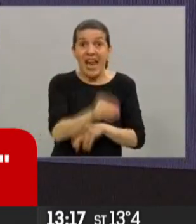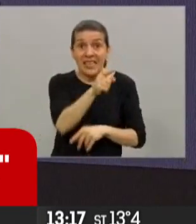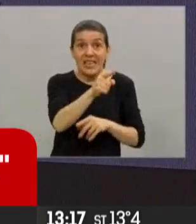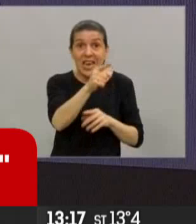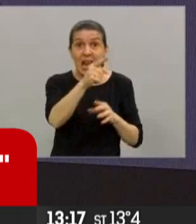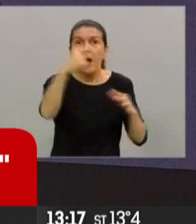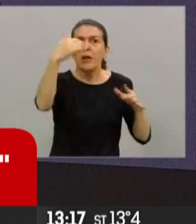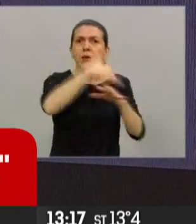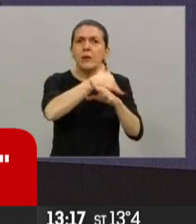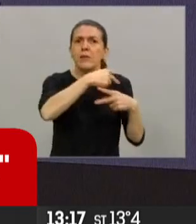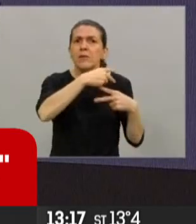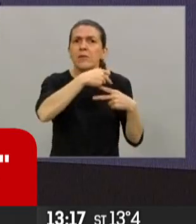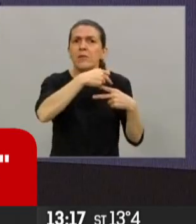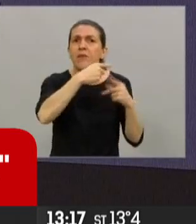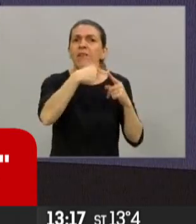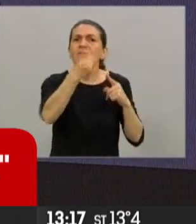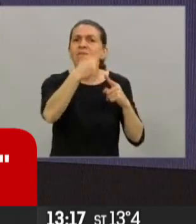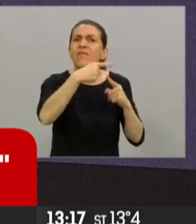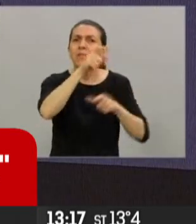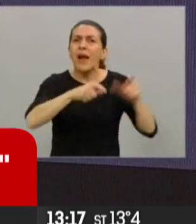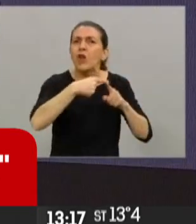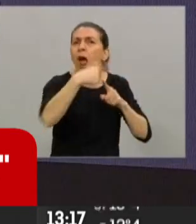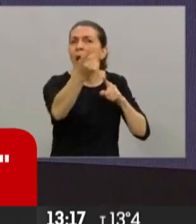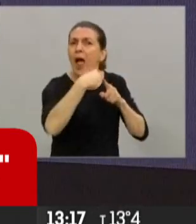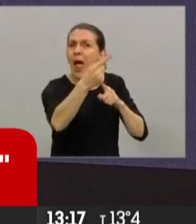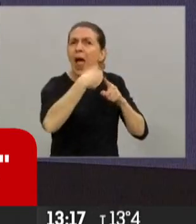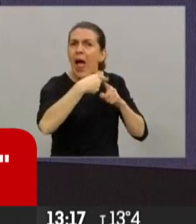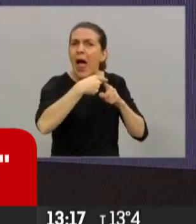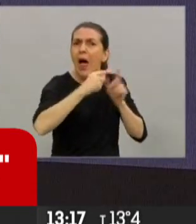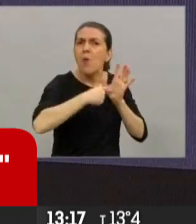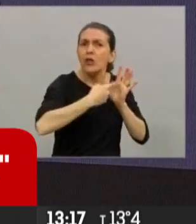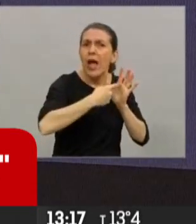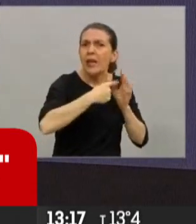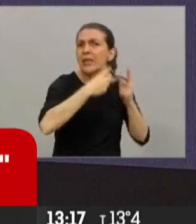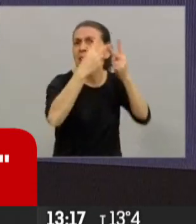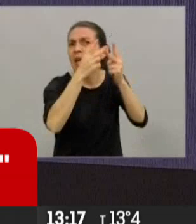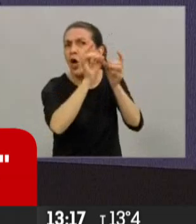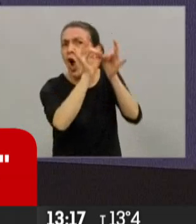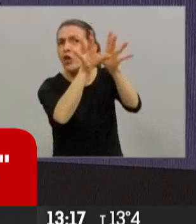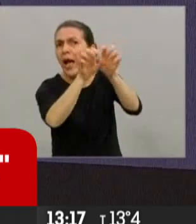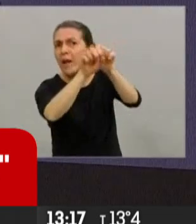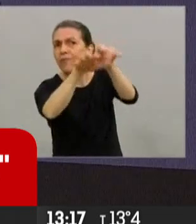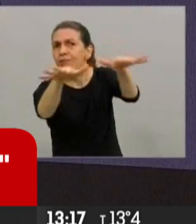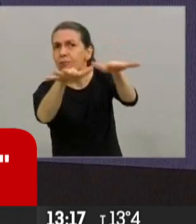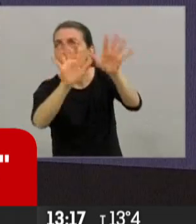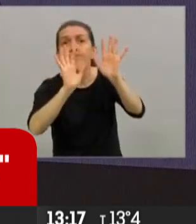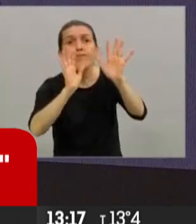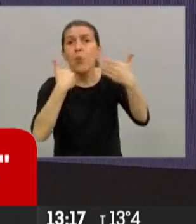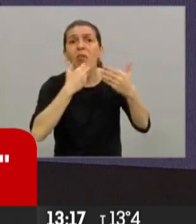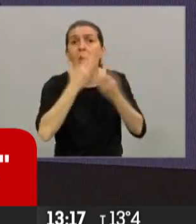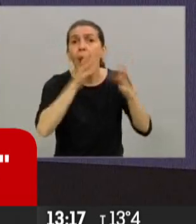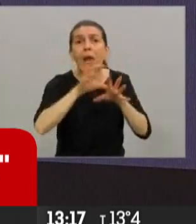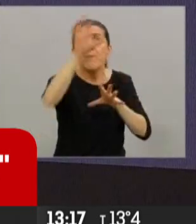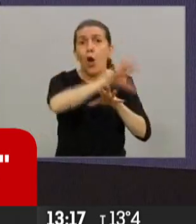circule el virus y que las posibilidades de contagio sean en cualquier lugar